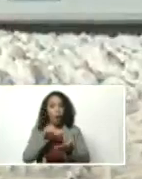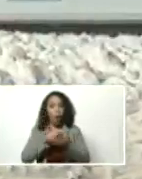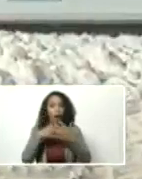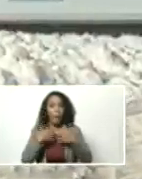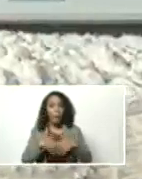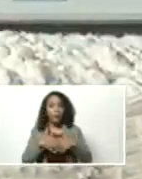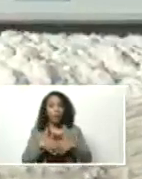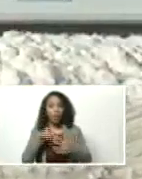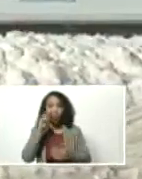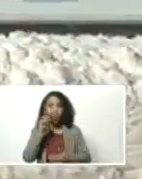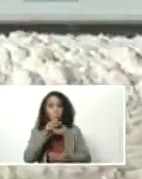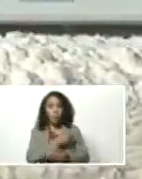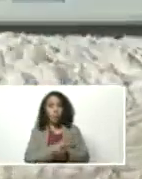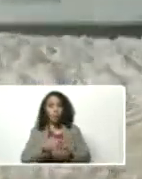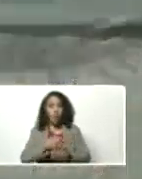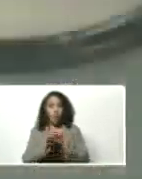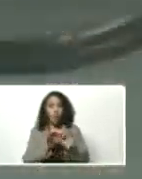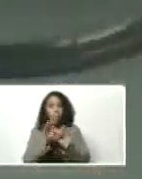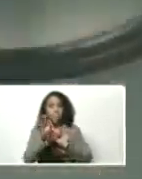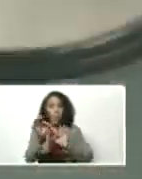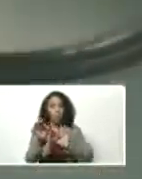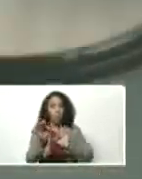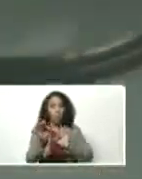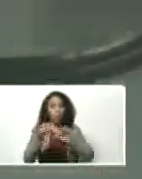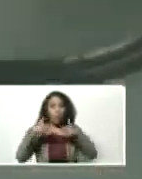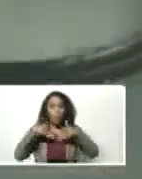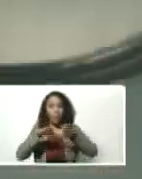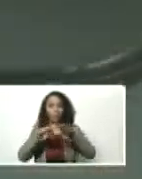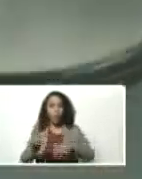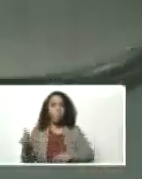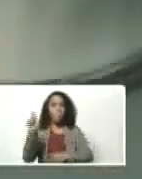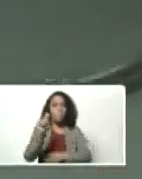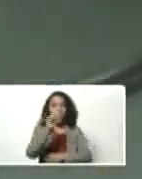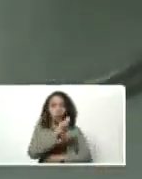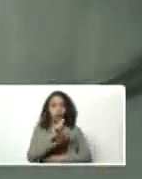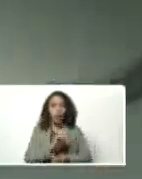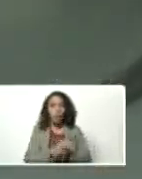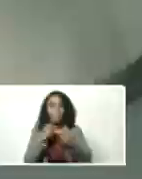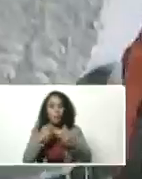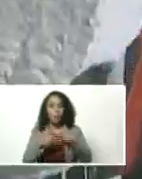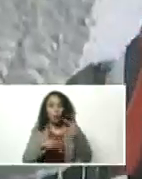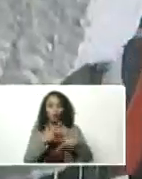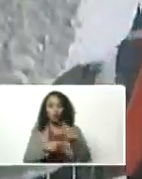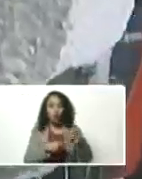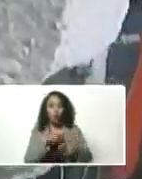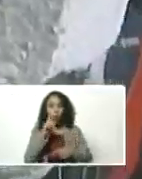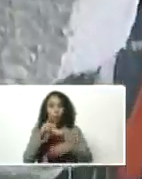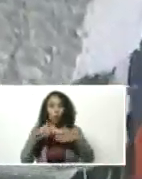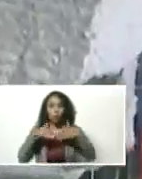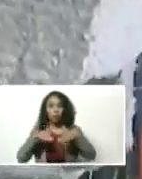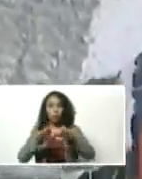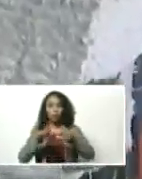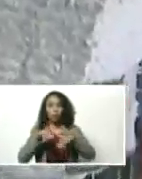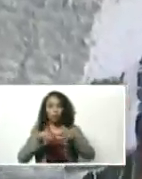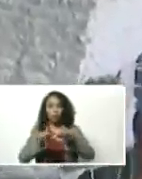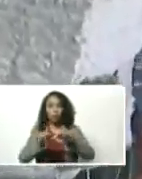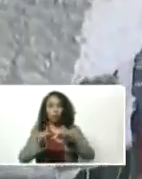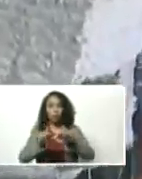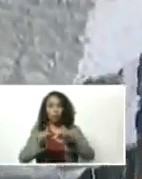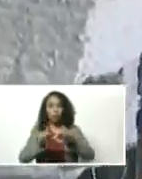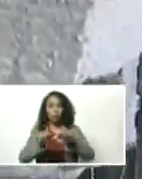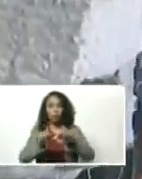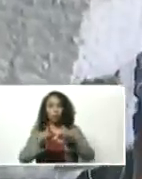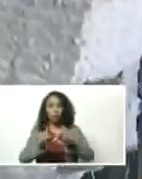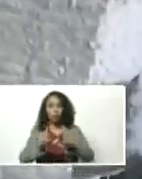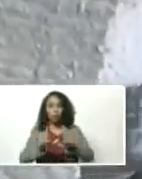empresa, 2 millones de metros de tela mensual para producir en una tela.